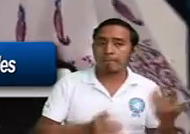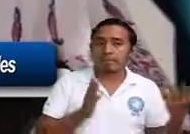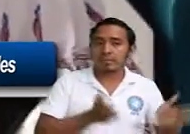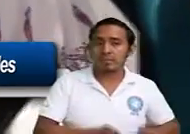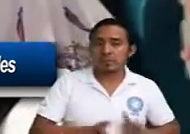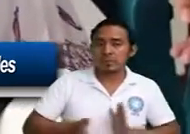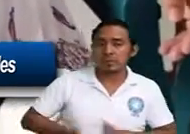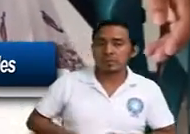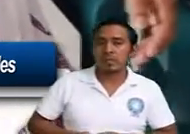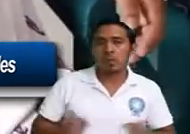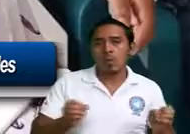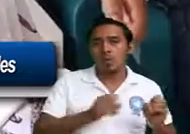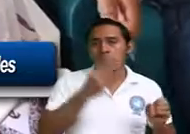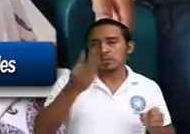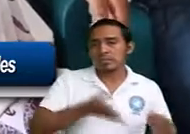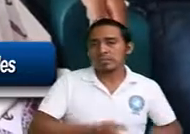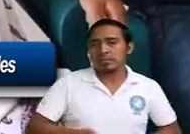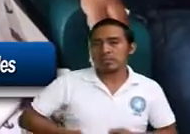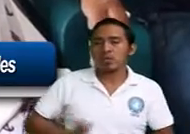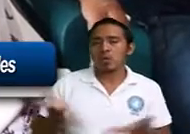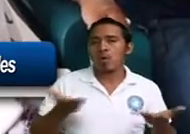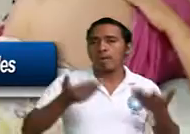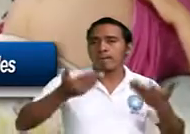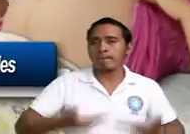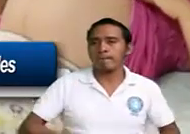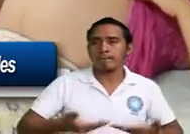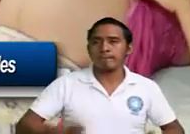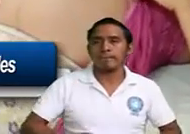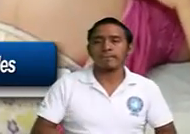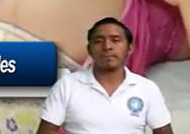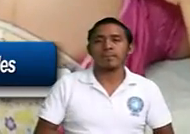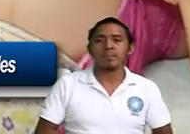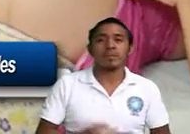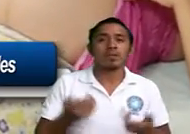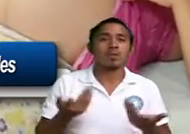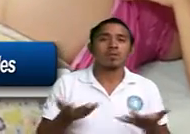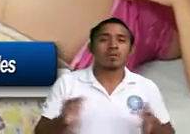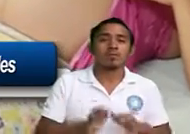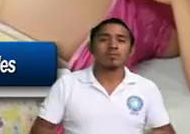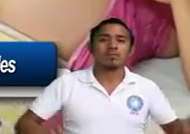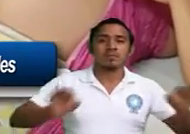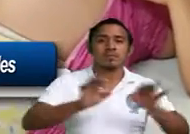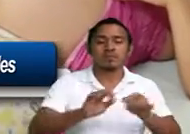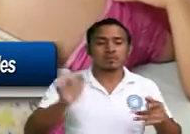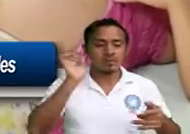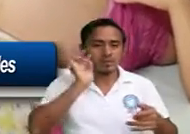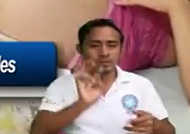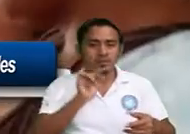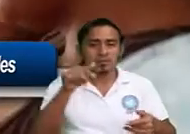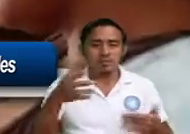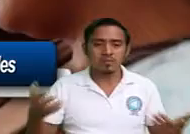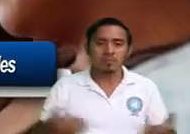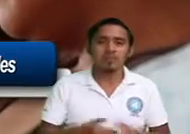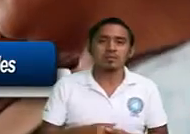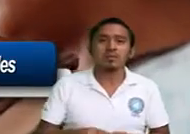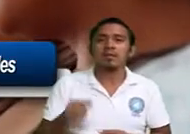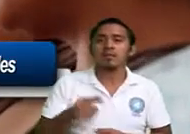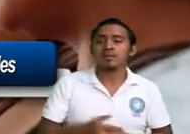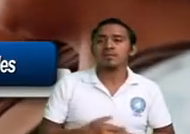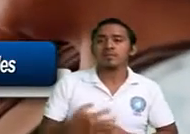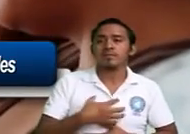gemelo o espera trillizos, ¿cómo debe ser el peso? ¿Y qué importancia ustedes le ponen a esa